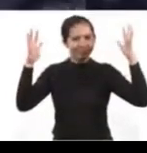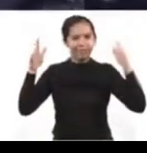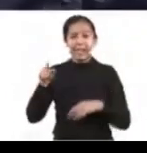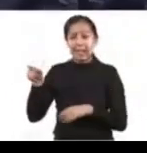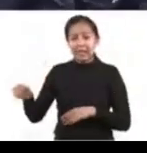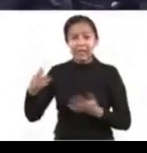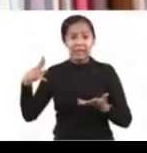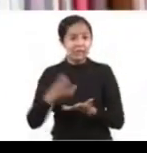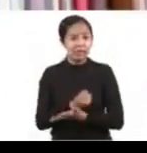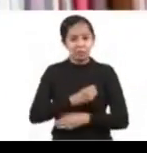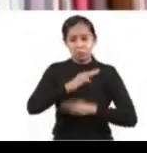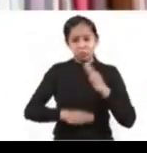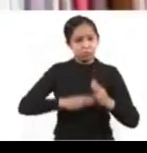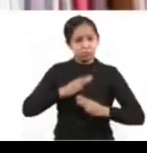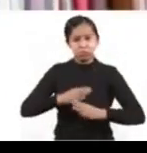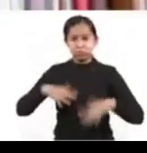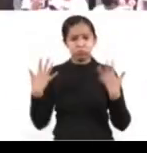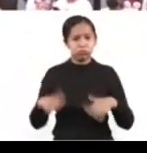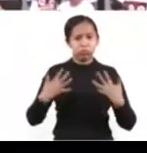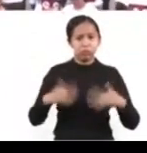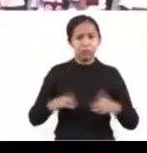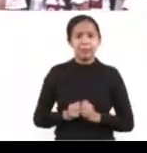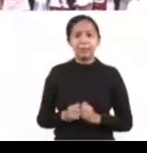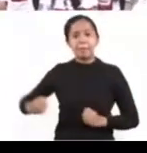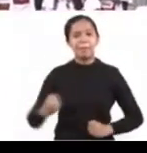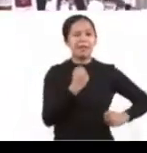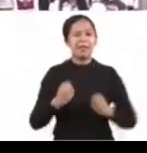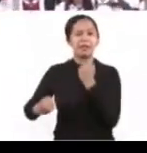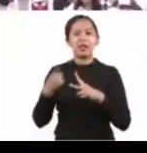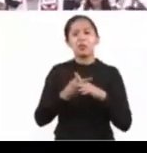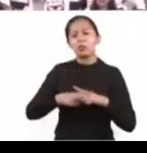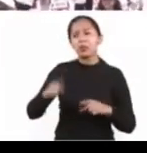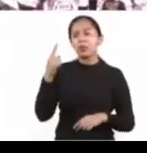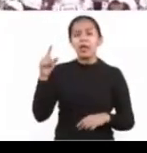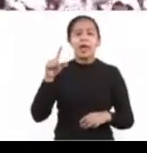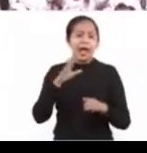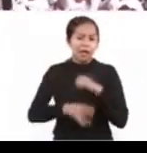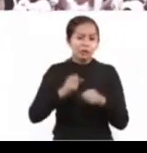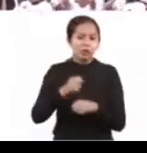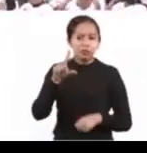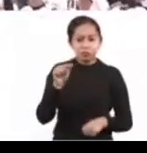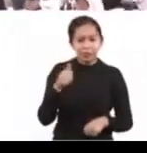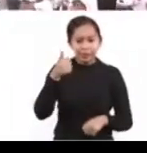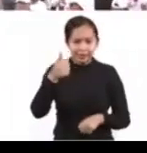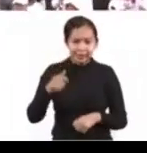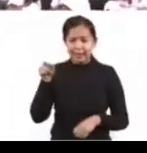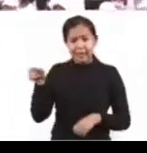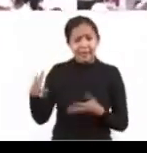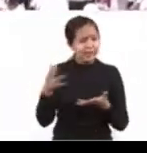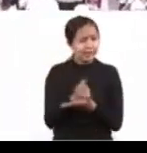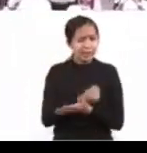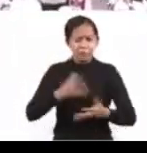gran campeón del mundo, iniciando su carrera en esto de los golpes en el año del 76. Gran